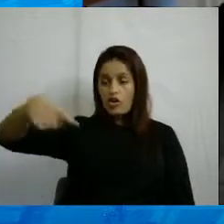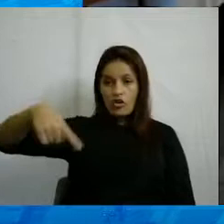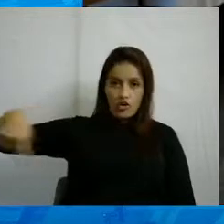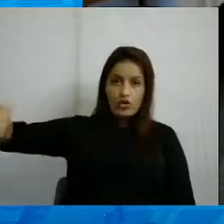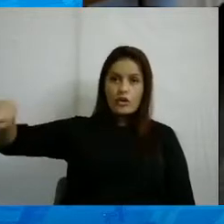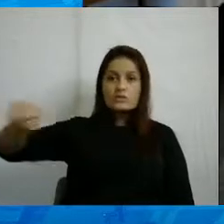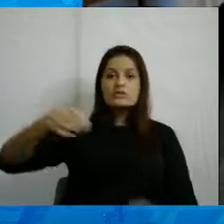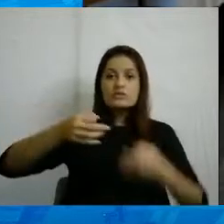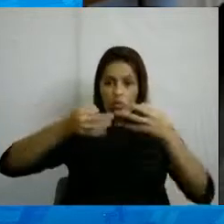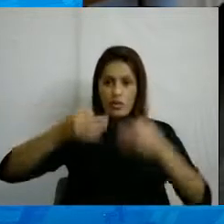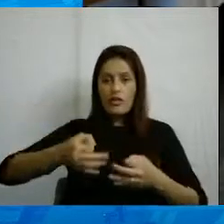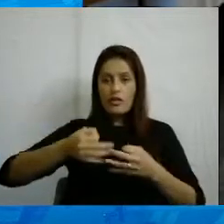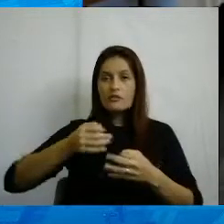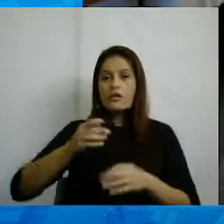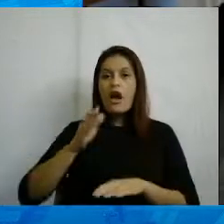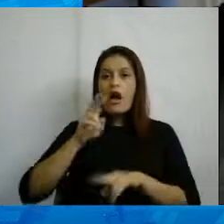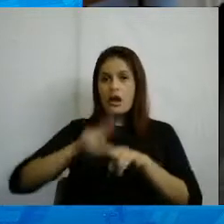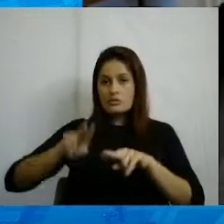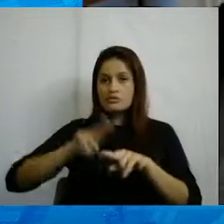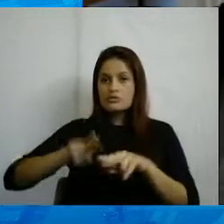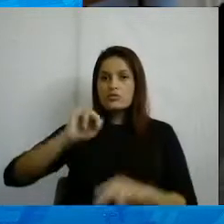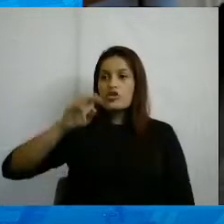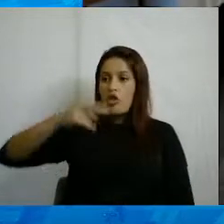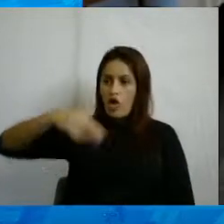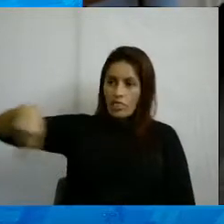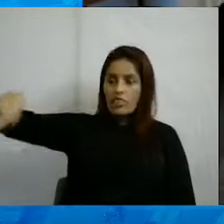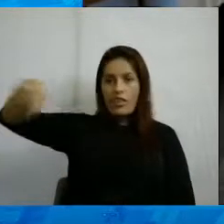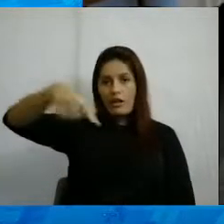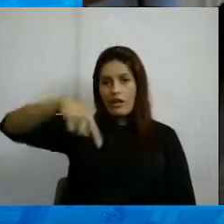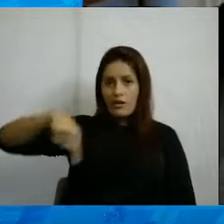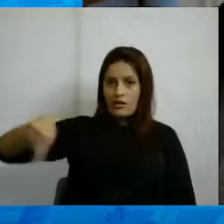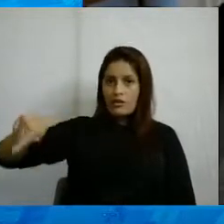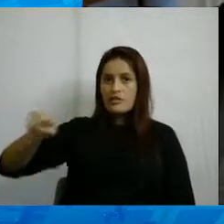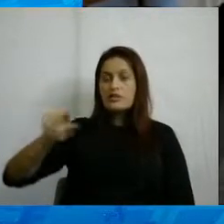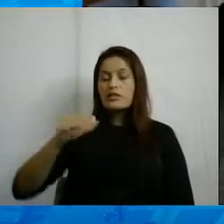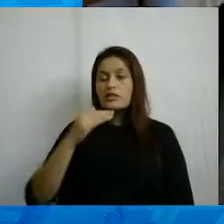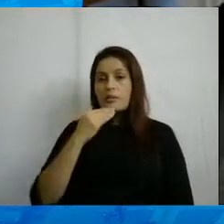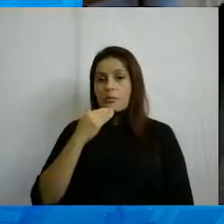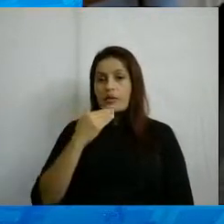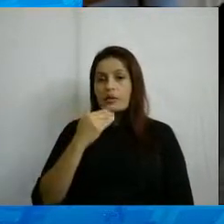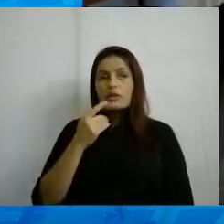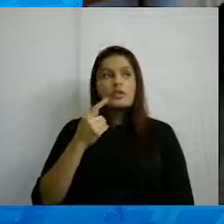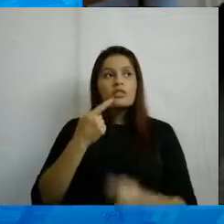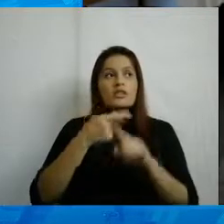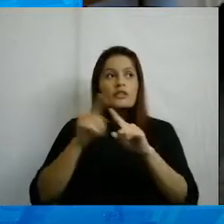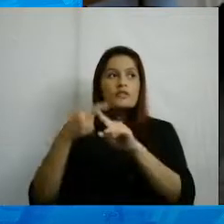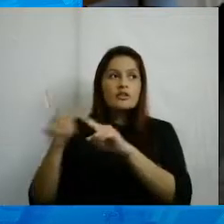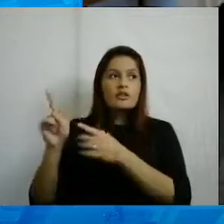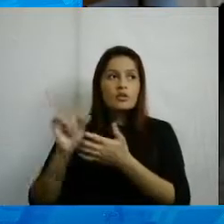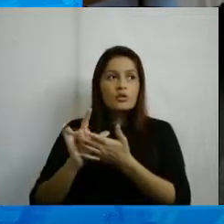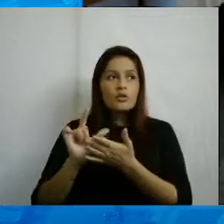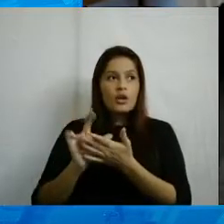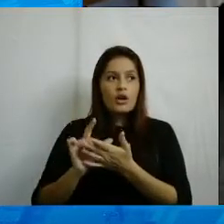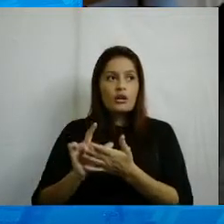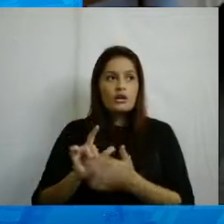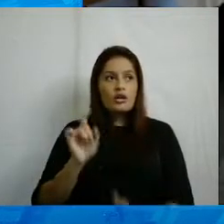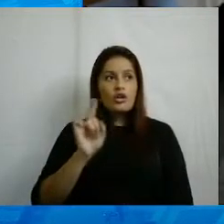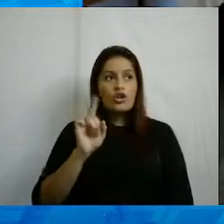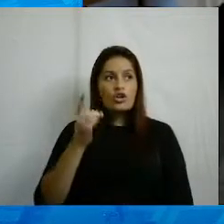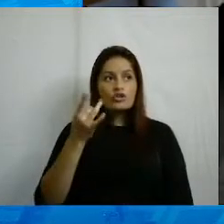de seguridad municipal realizando presencia también en distintas localidades, no solo en la zona